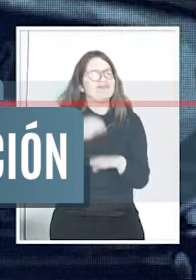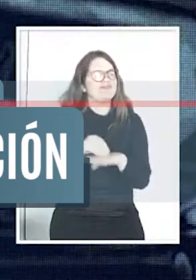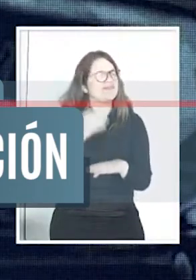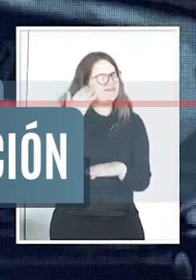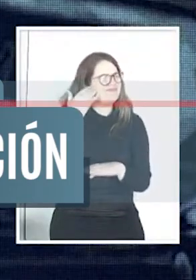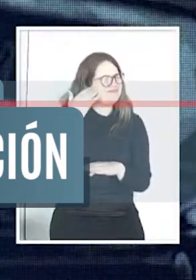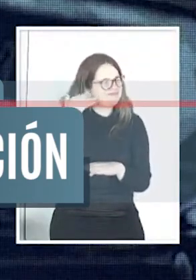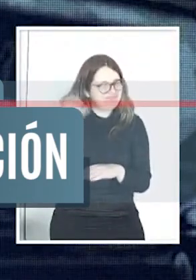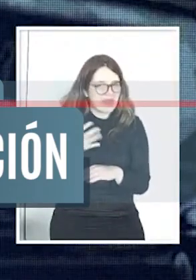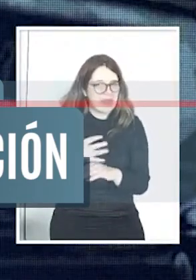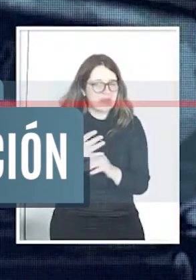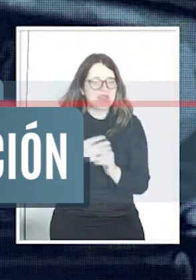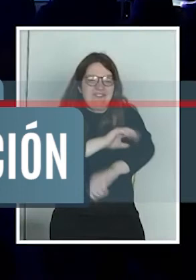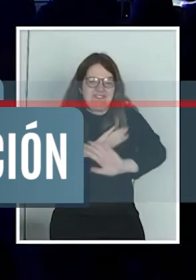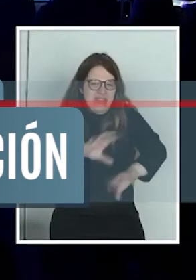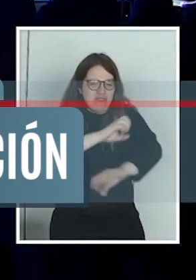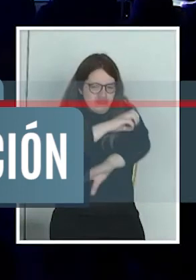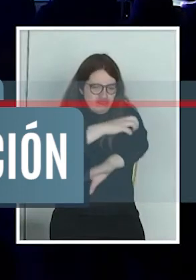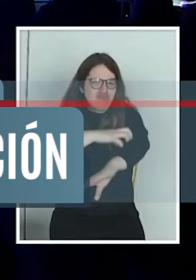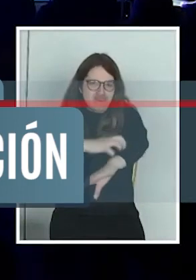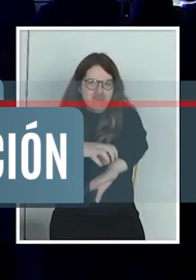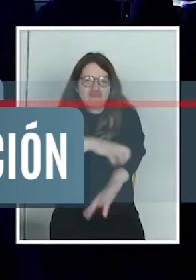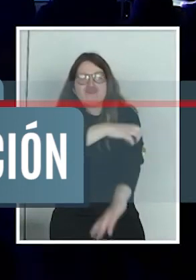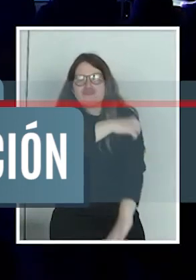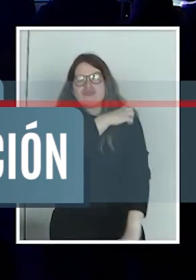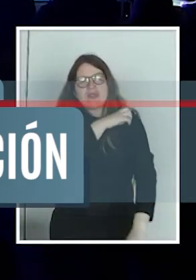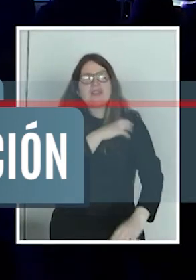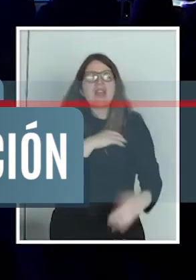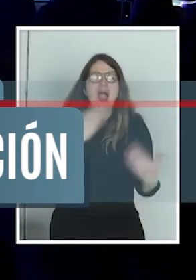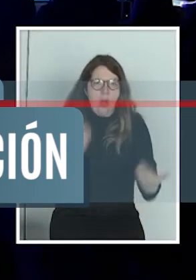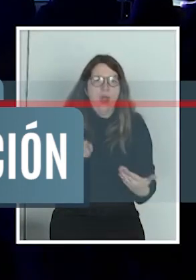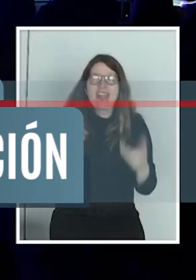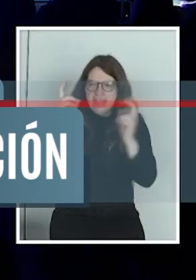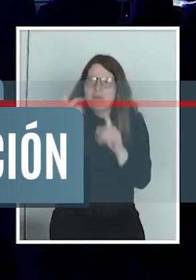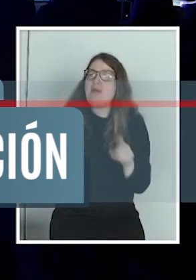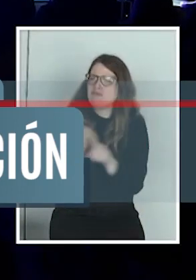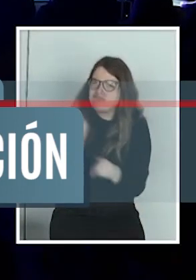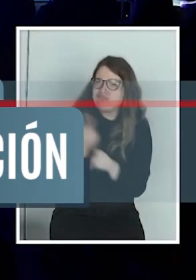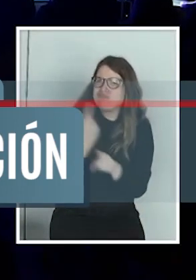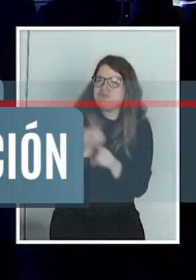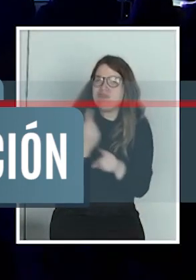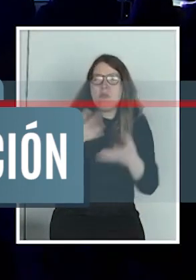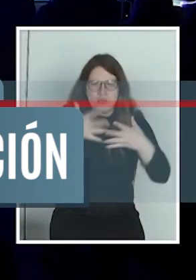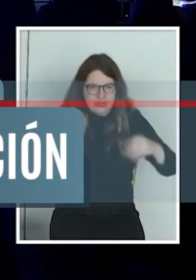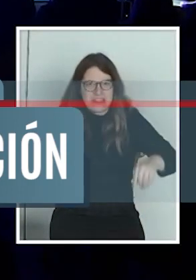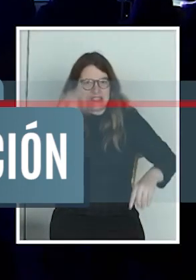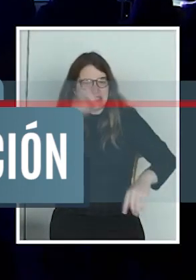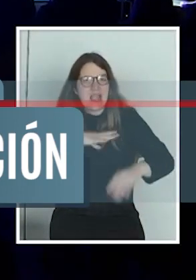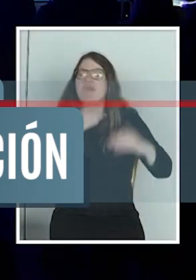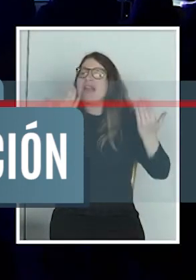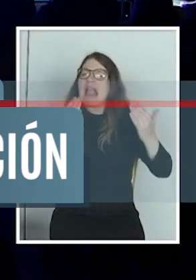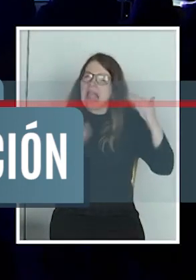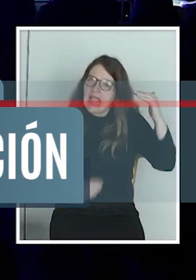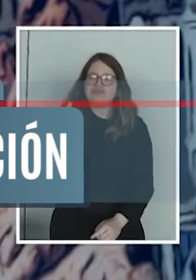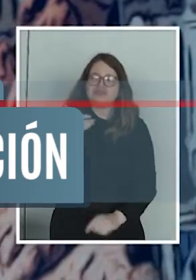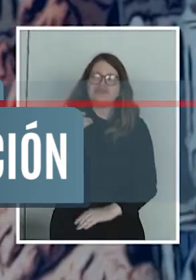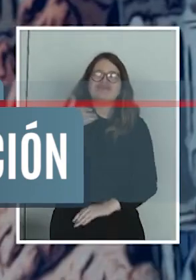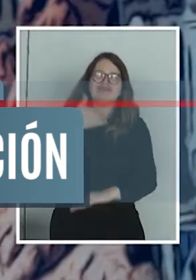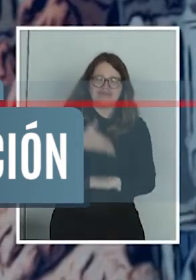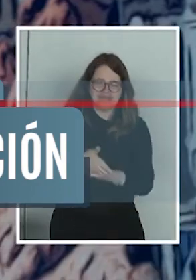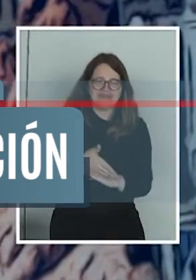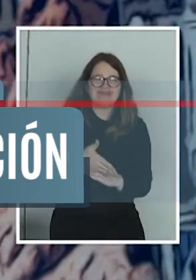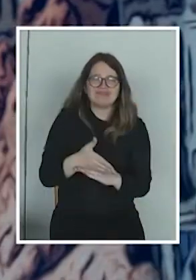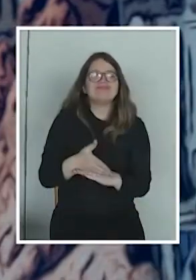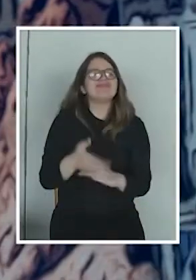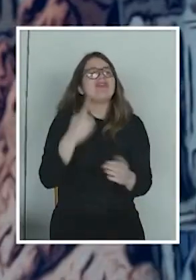empujar la consecución de mayores recursos descentralización y competencias para solventar las necesidades